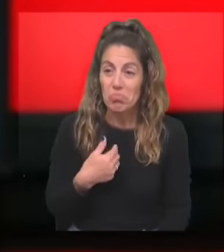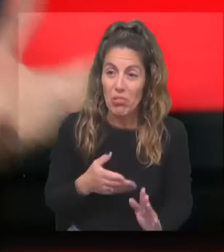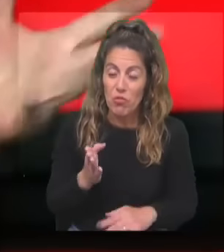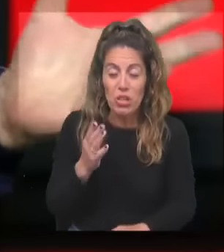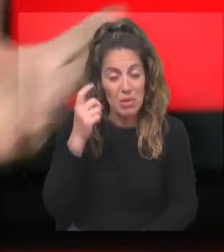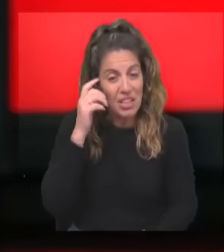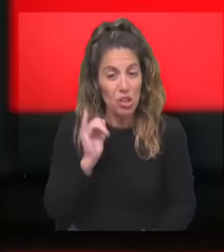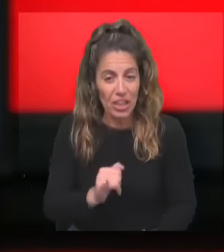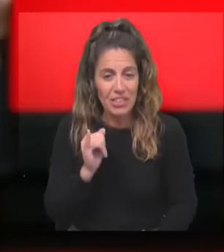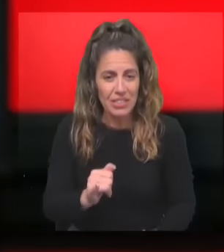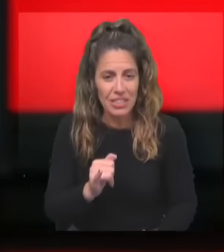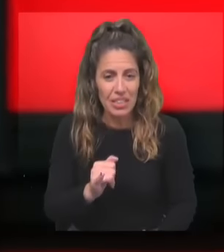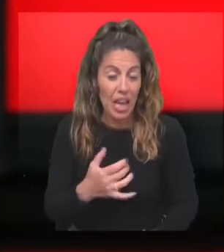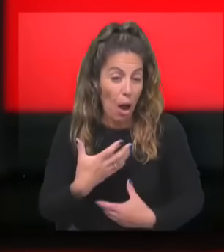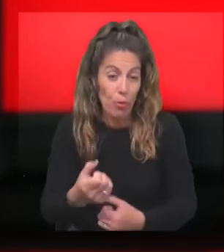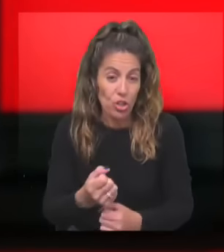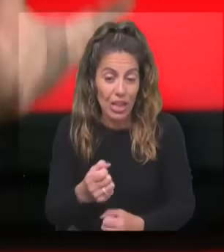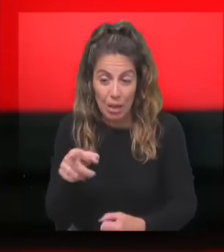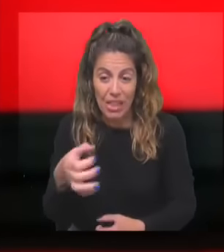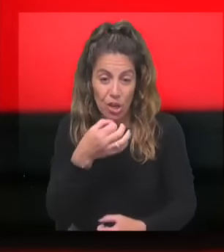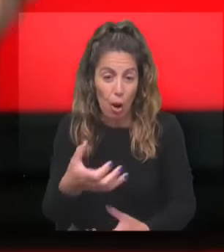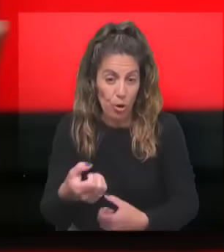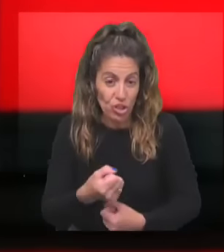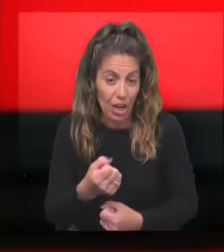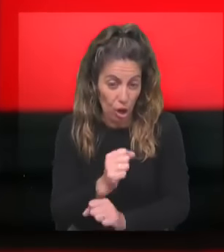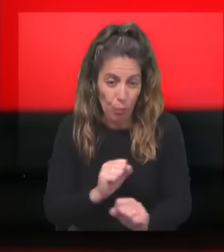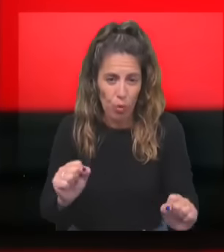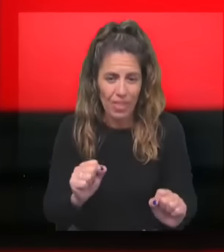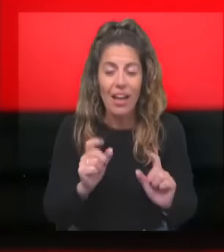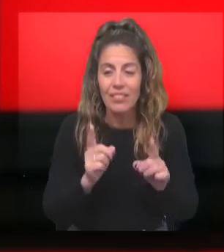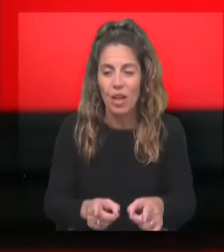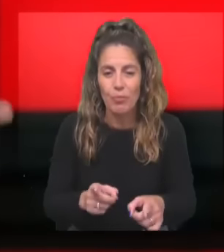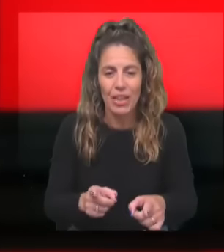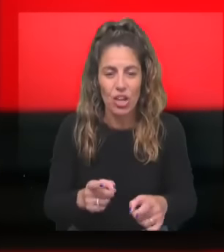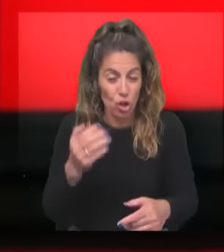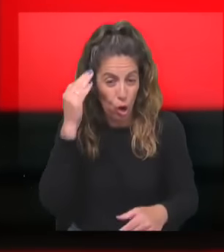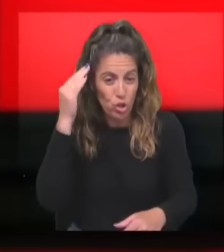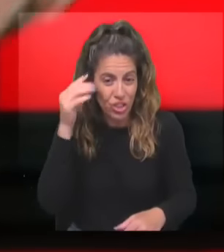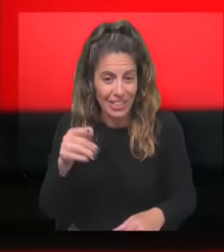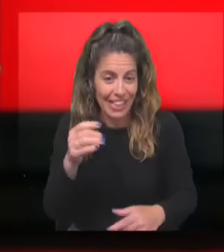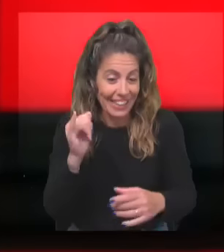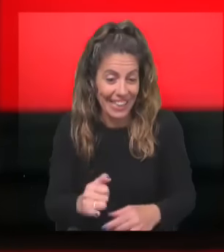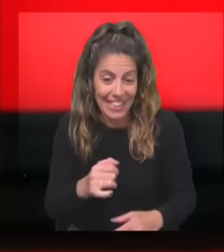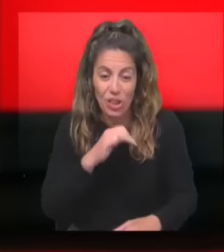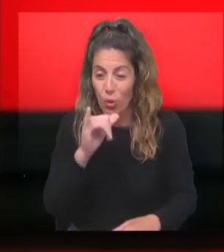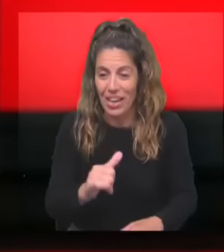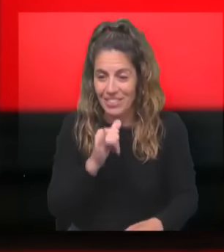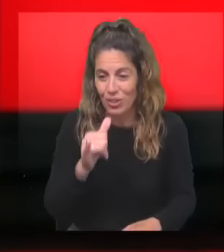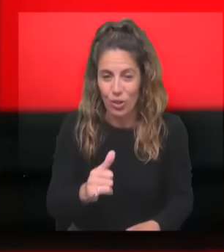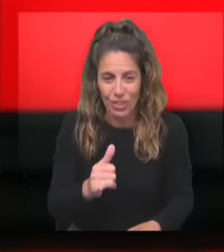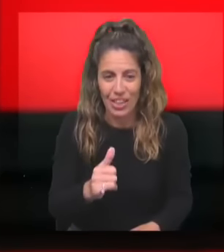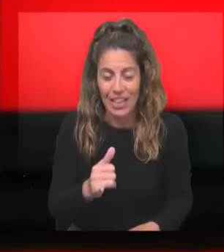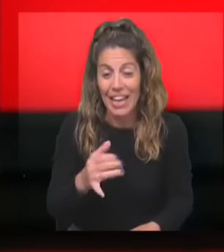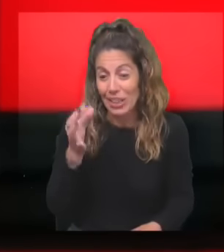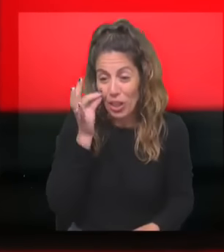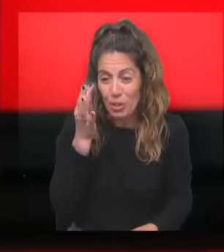bueno, te voy a apoyar en todo lo que pueda, qué sé yo, aparte de que yo soy consciente que él tenía todos estos relatos, todo este